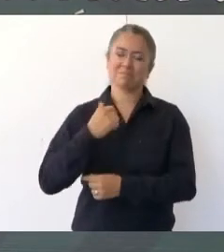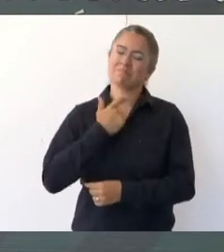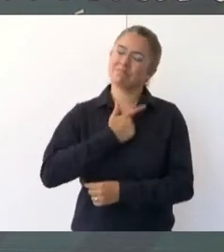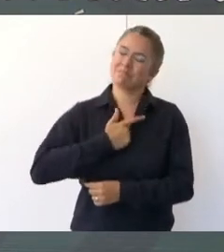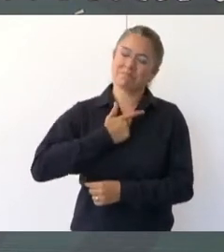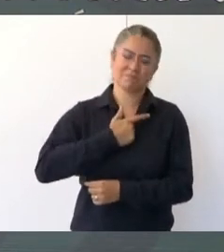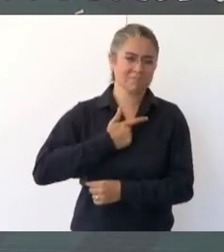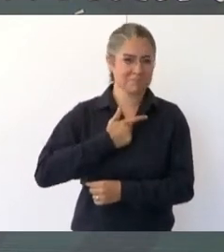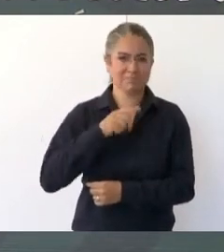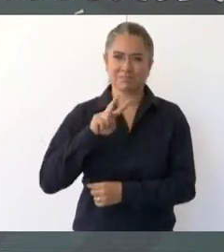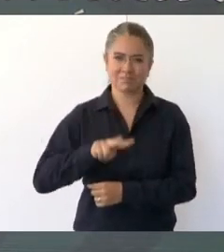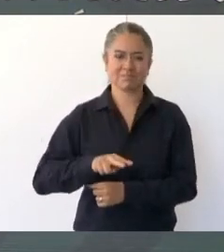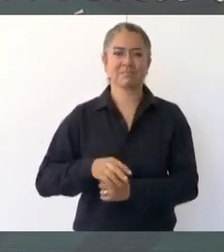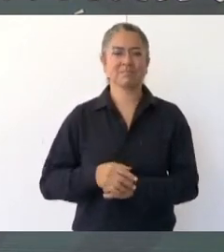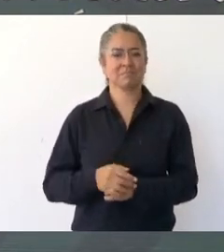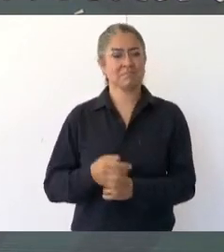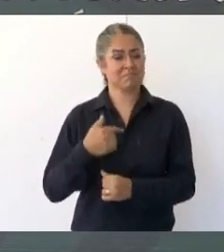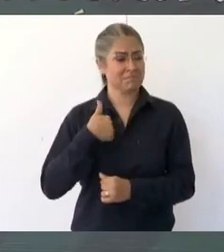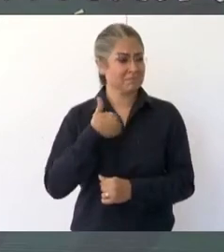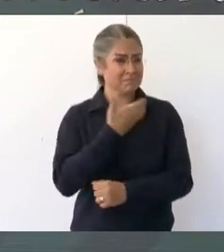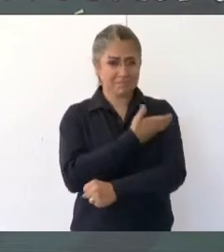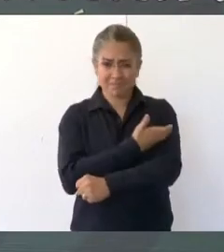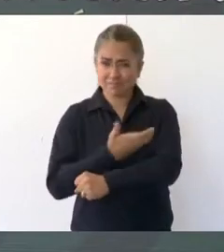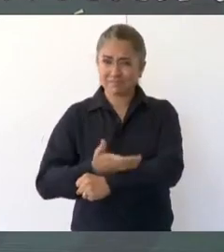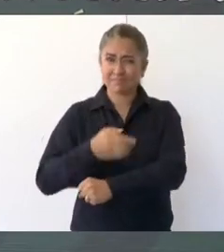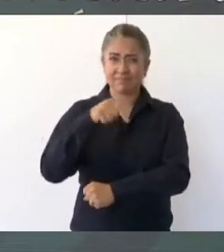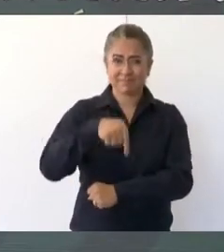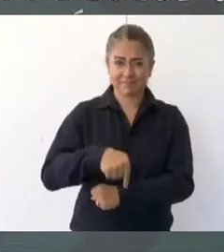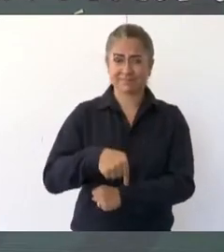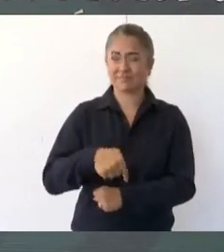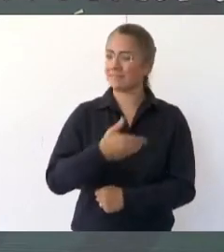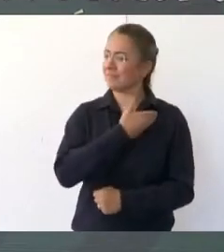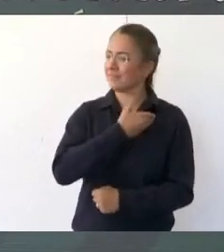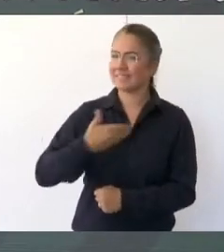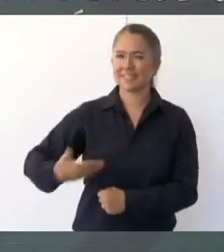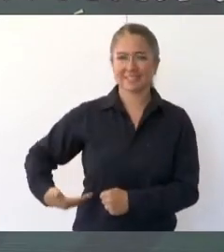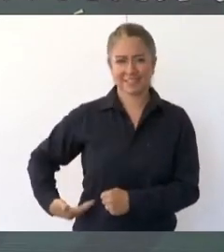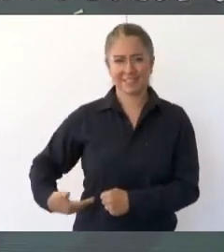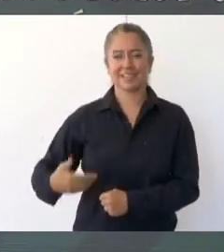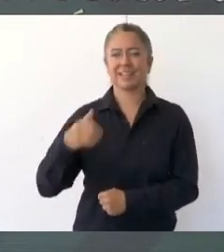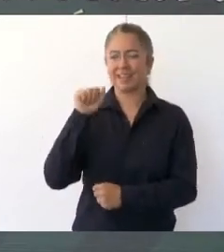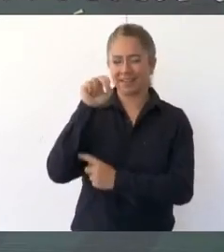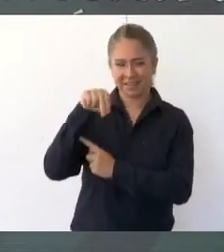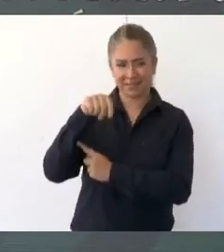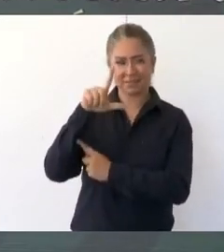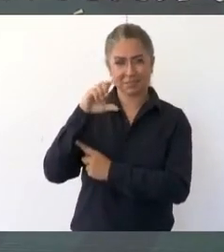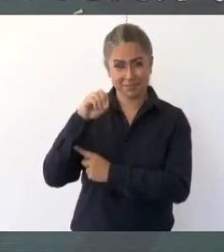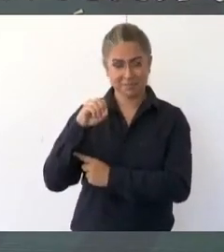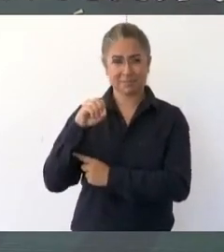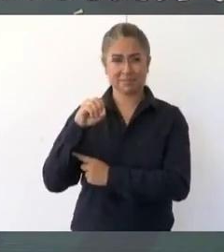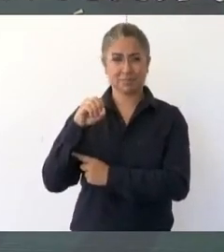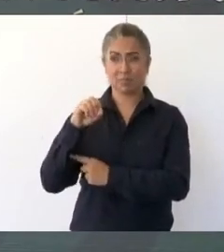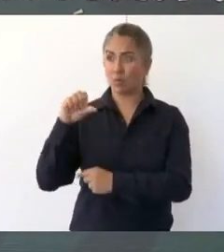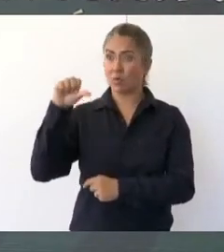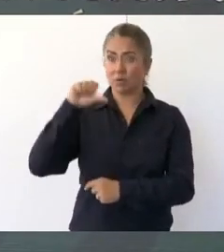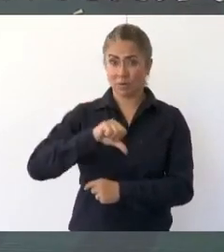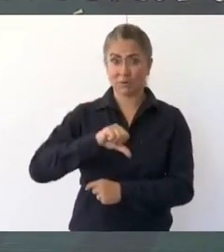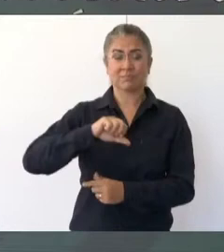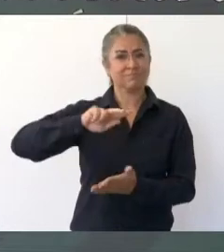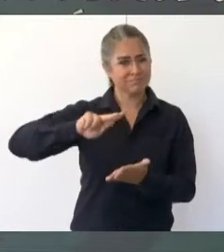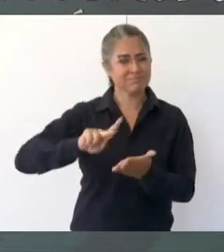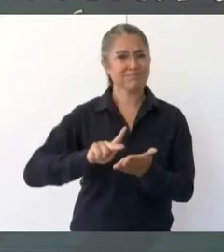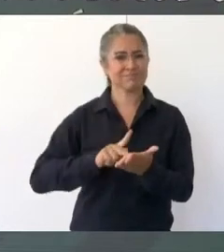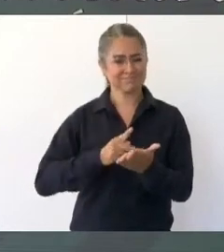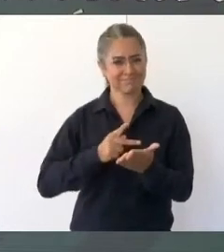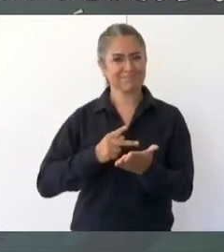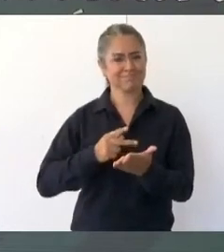gusto para mí acompañar en este evento al señor presidente Andrés Manuel López Obrador, quien hoy reitera nuevamente